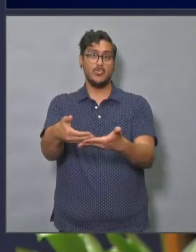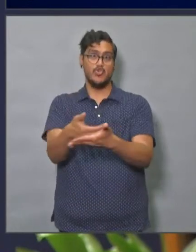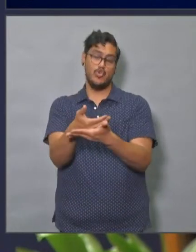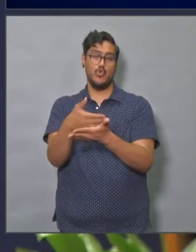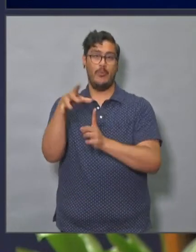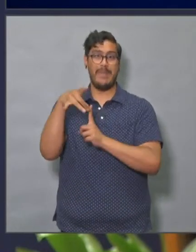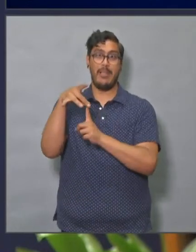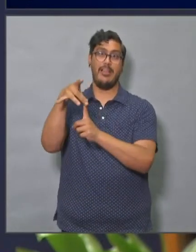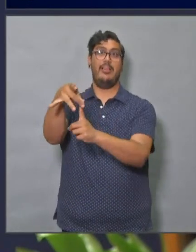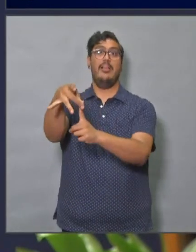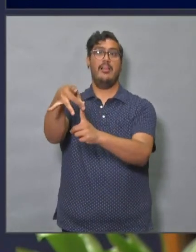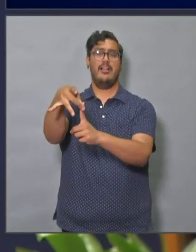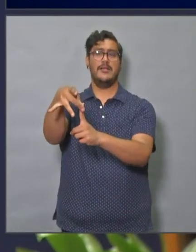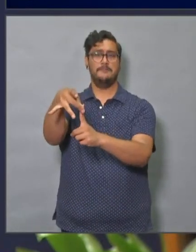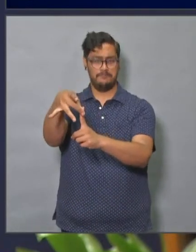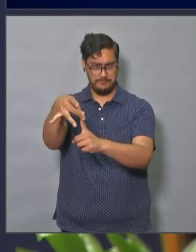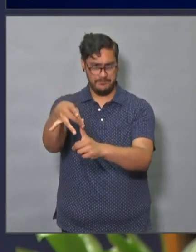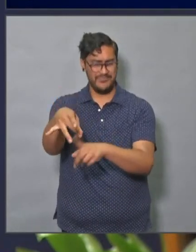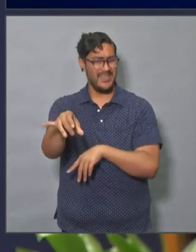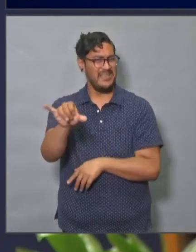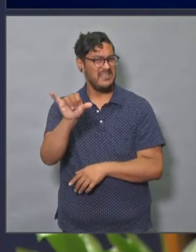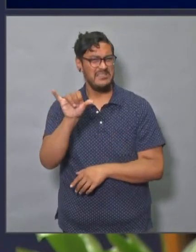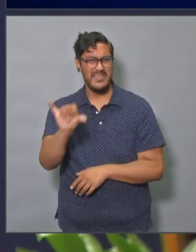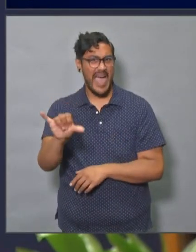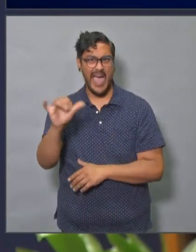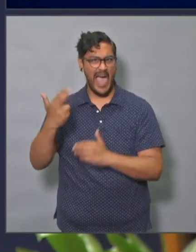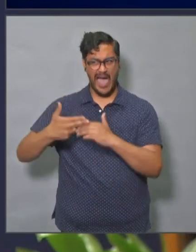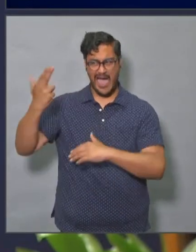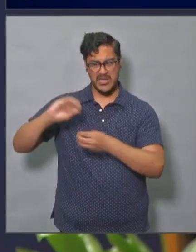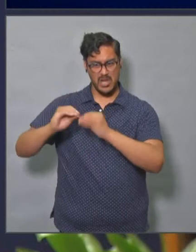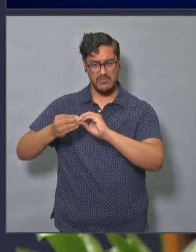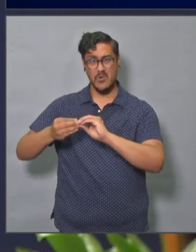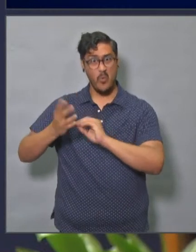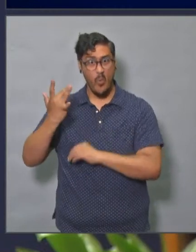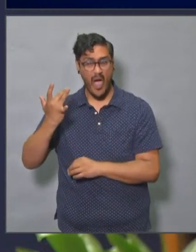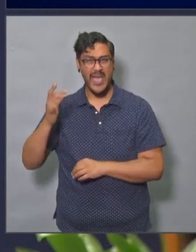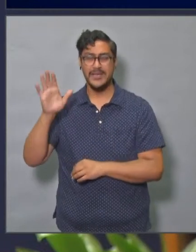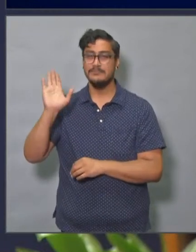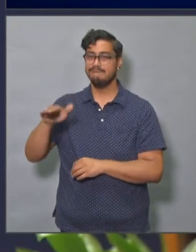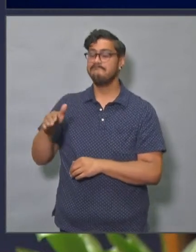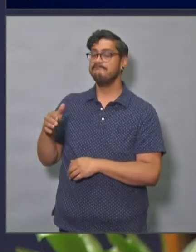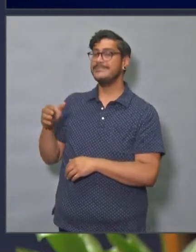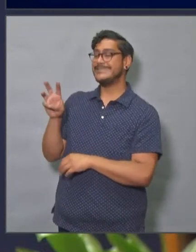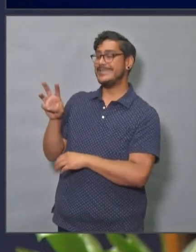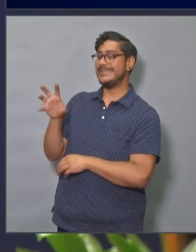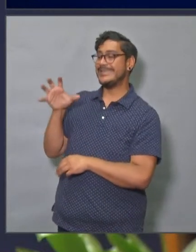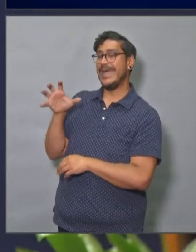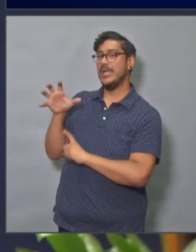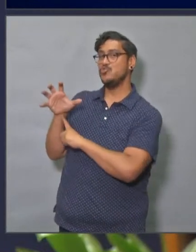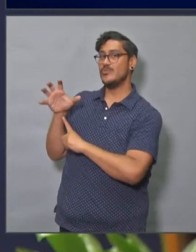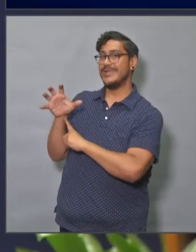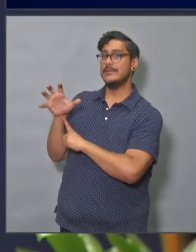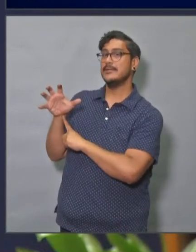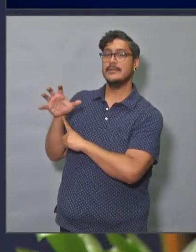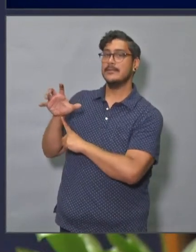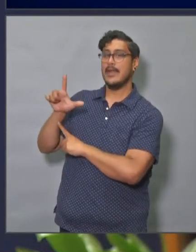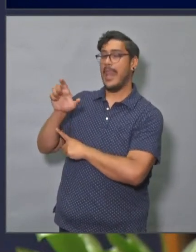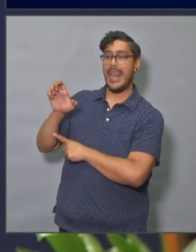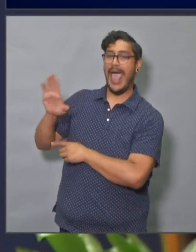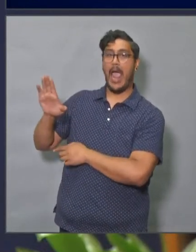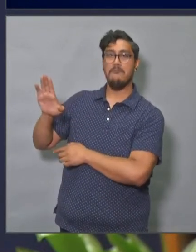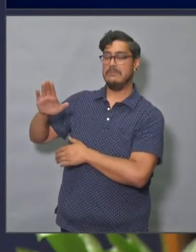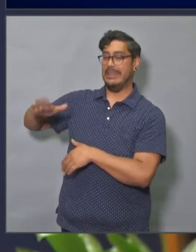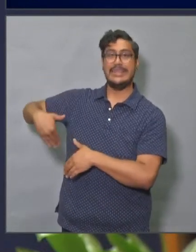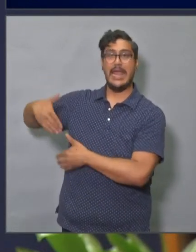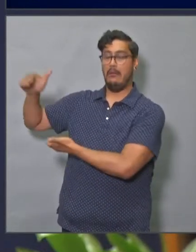aumento se debe a una acumulación de aproximadamente 600 casos reportados por un laboratorio.